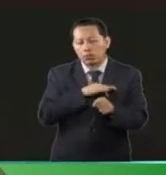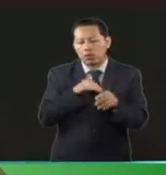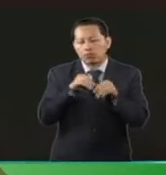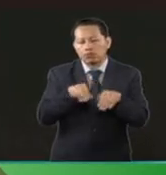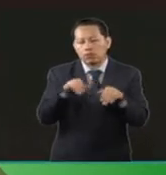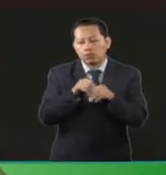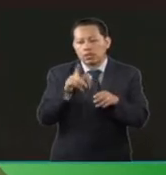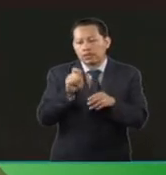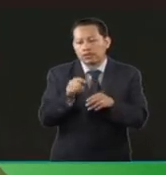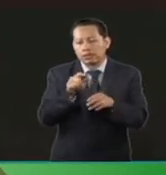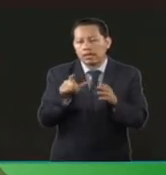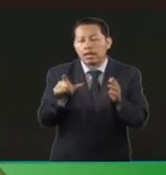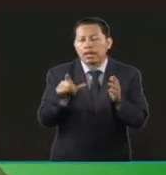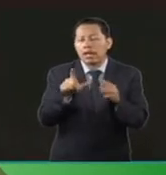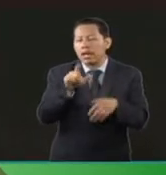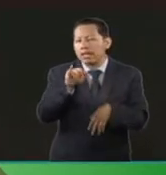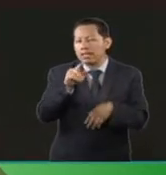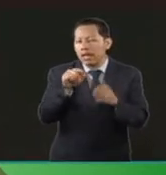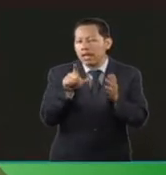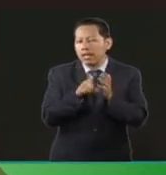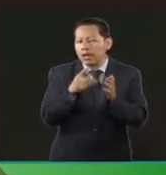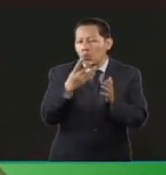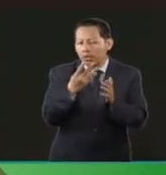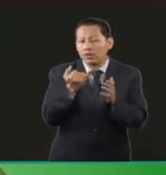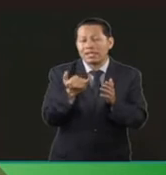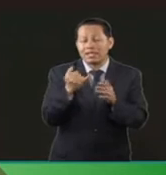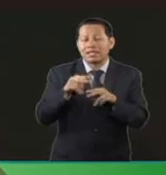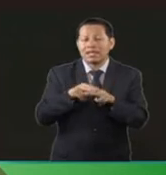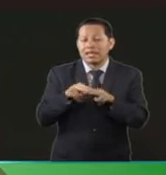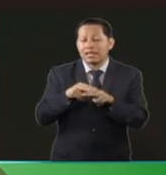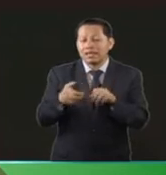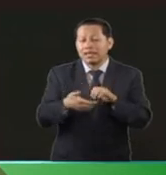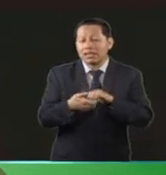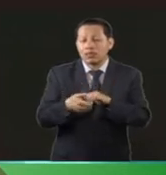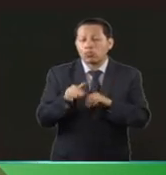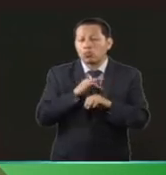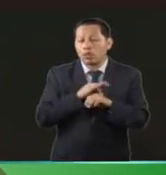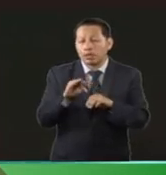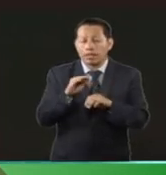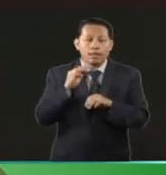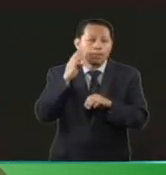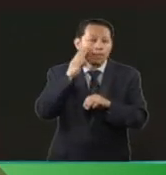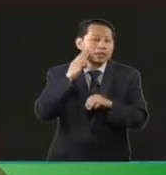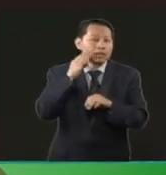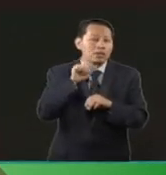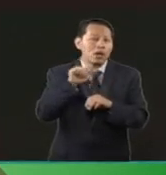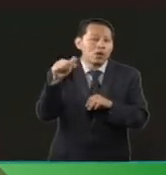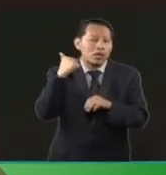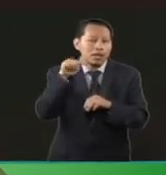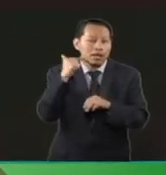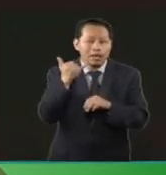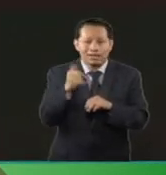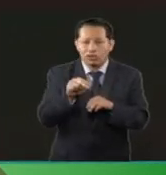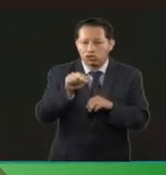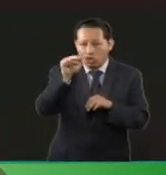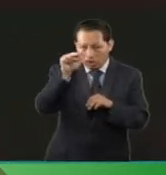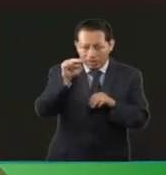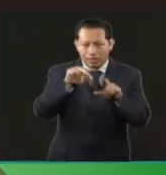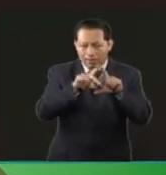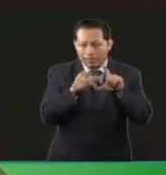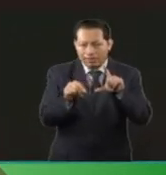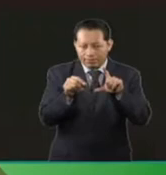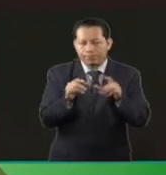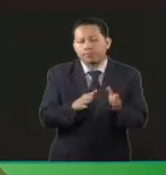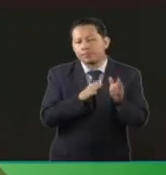urbano de línea cuatro y el tren de carga del puerto de Manzanillo hacia Guadalajara y al norte del país